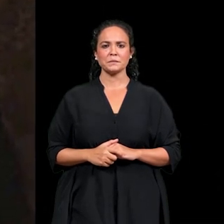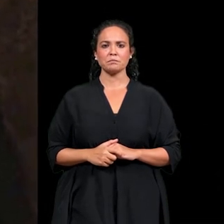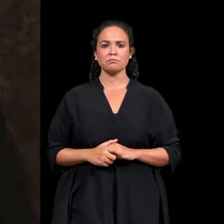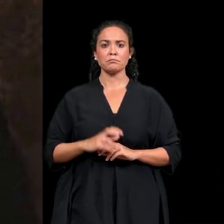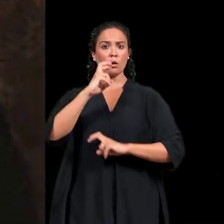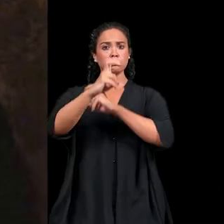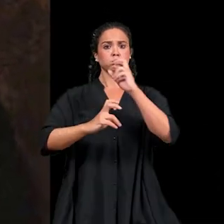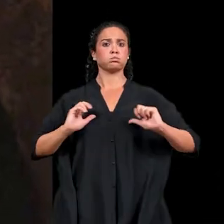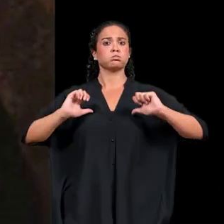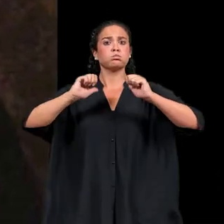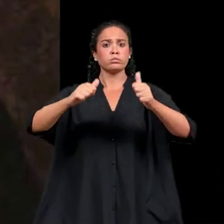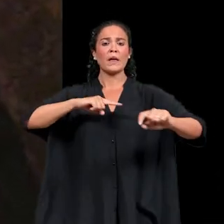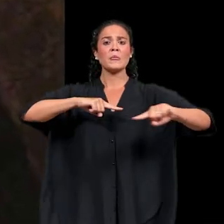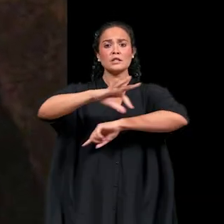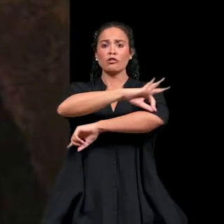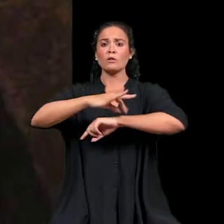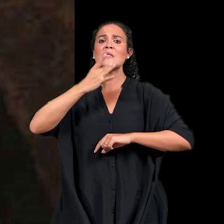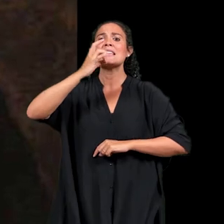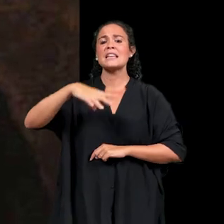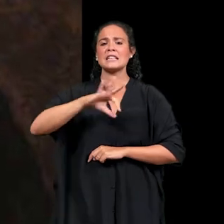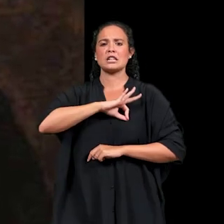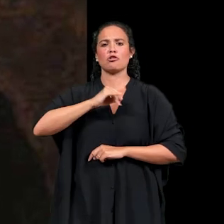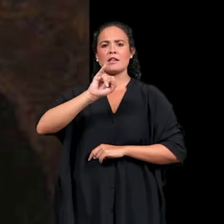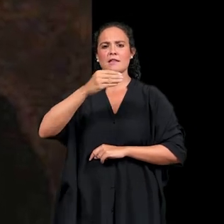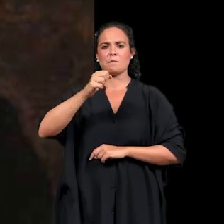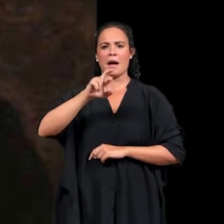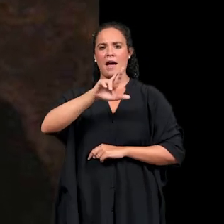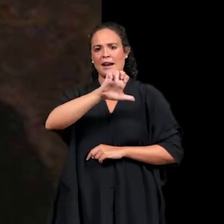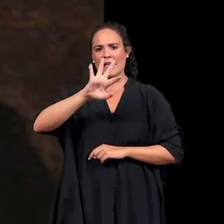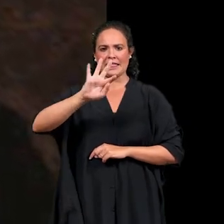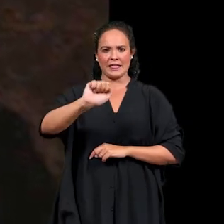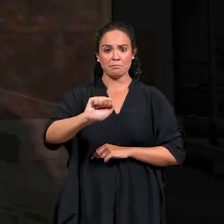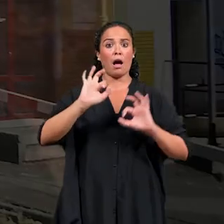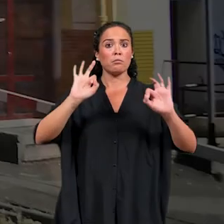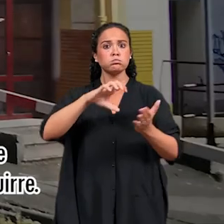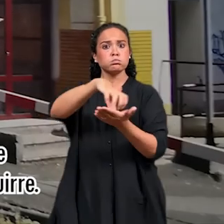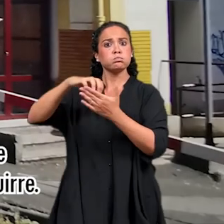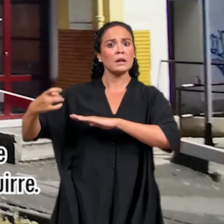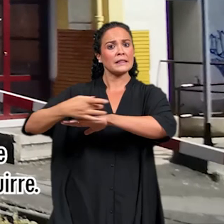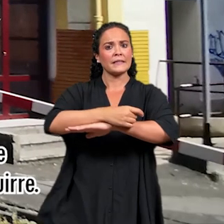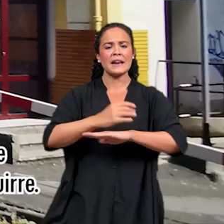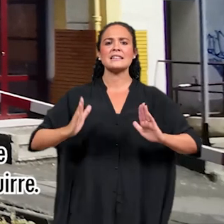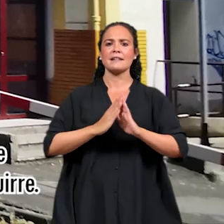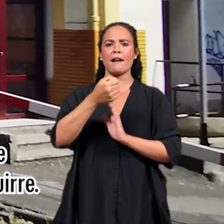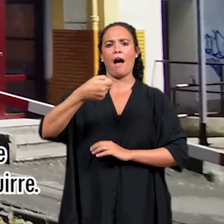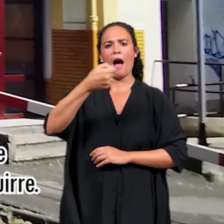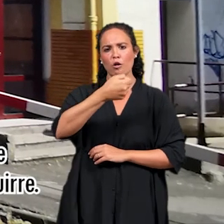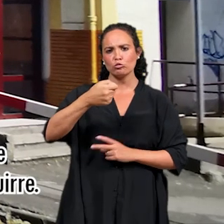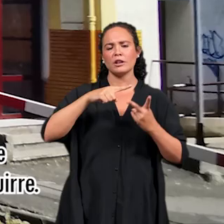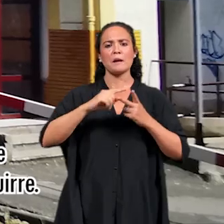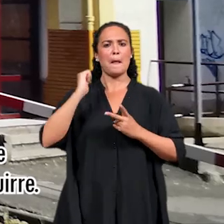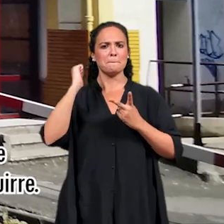Comenzaron las obras bajo el diseño y la dirección de Adolfo de Ibarreta y así se construyeron las estaciones de San Agustín,